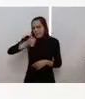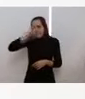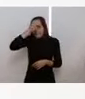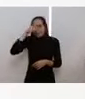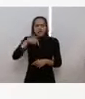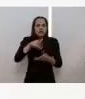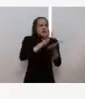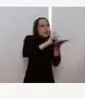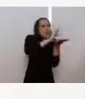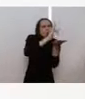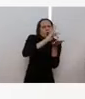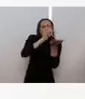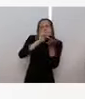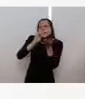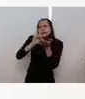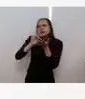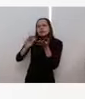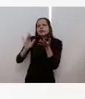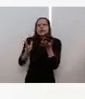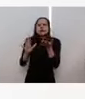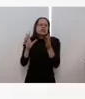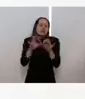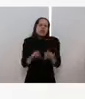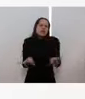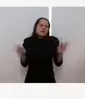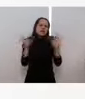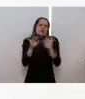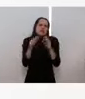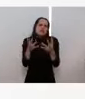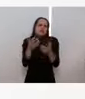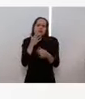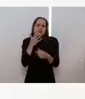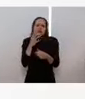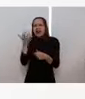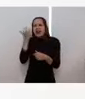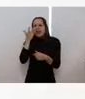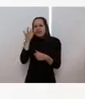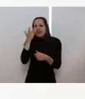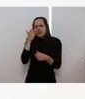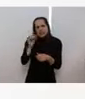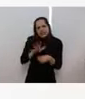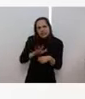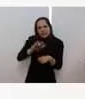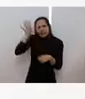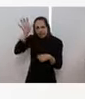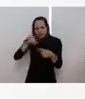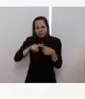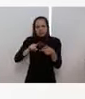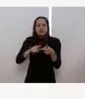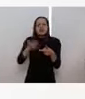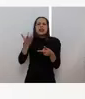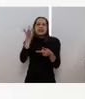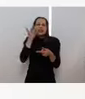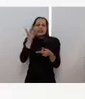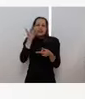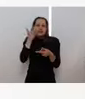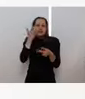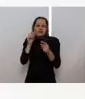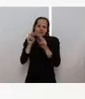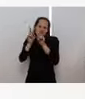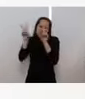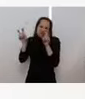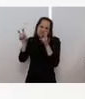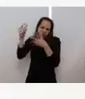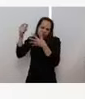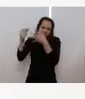urgencia y prioritarios como las enfermedades oncológicas y las enfermedades asociadas con este tipo de